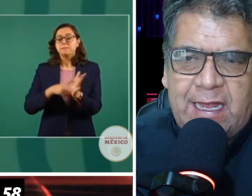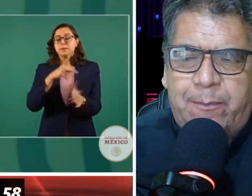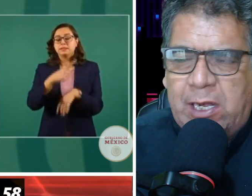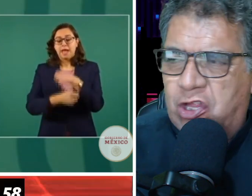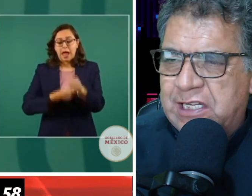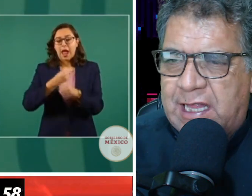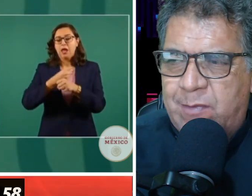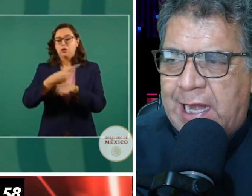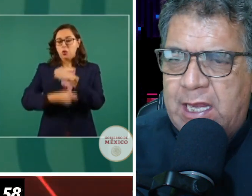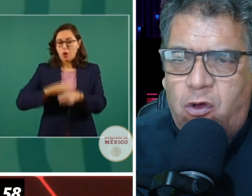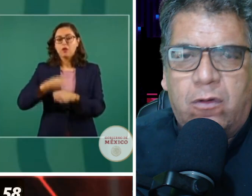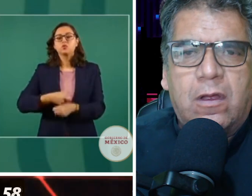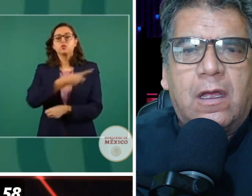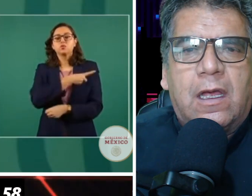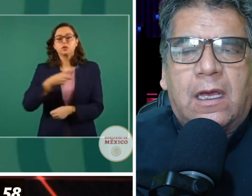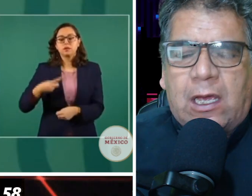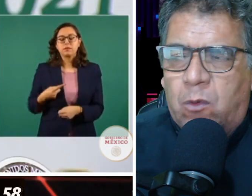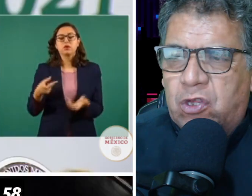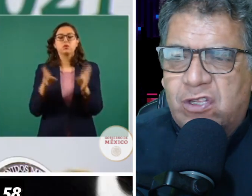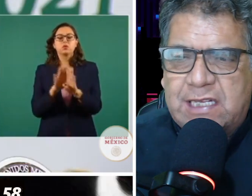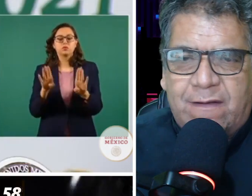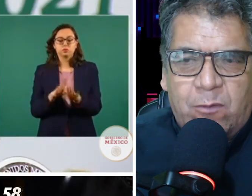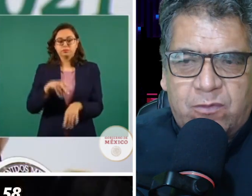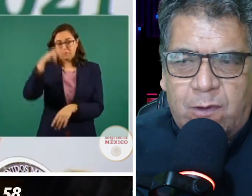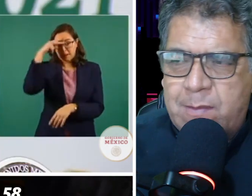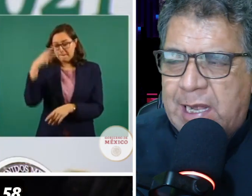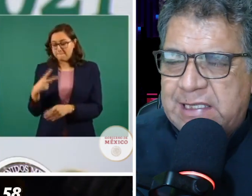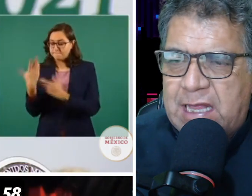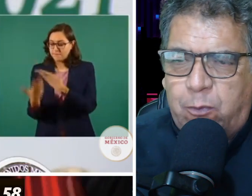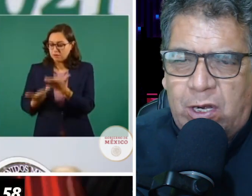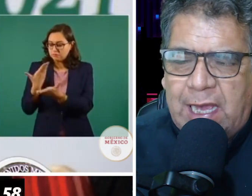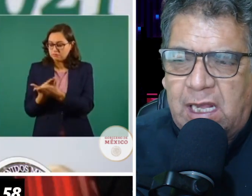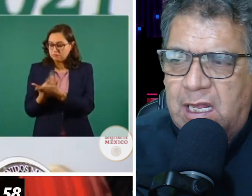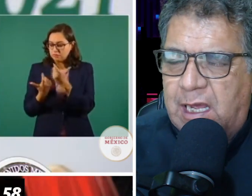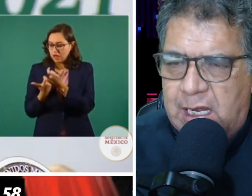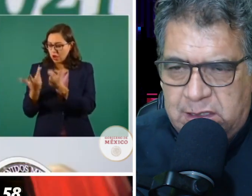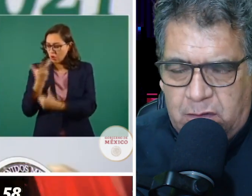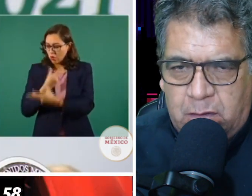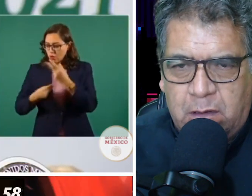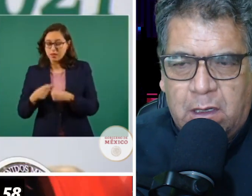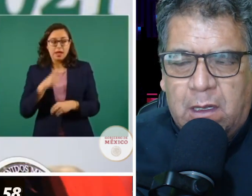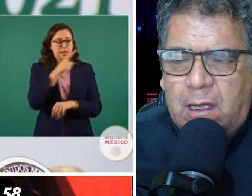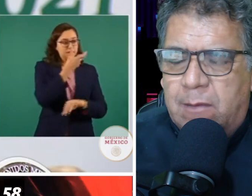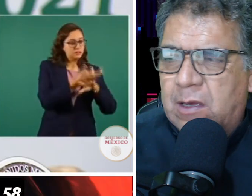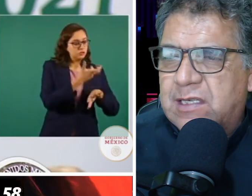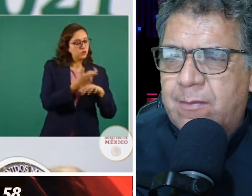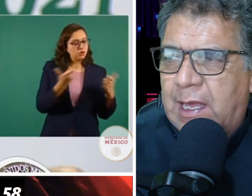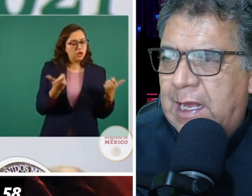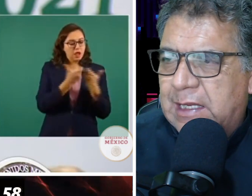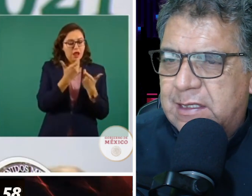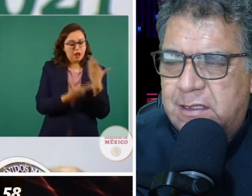integridad de la periodista de Milenio, que como todos ya sabemos fue amenazada por el cártel de Jalisco. Amigos